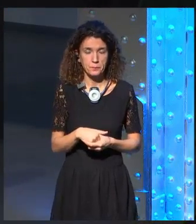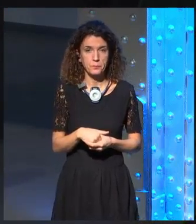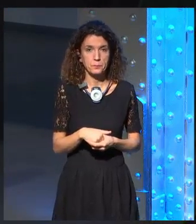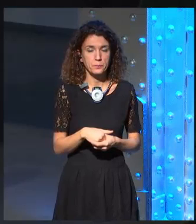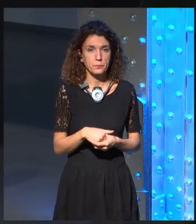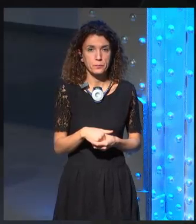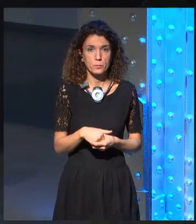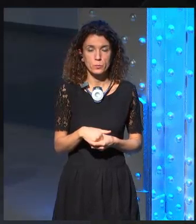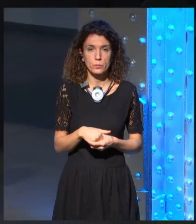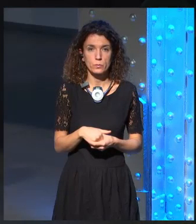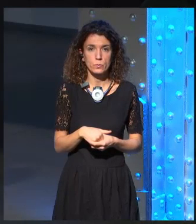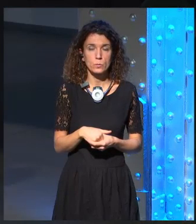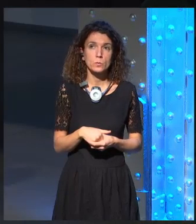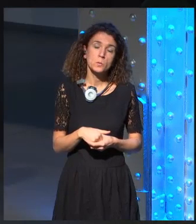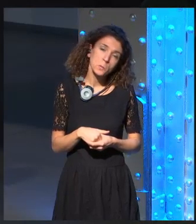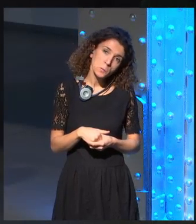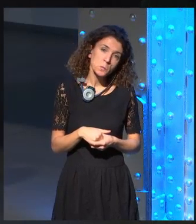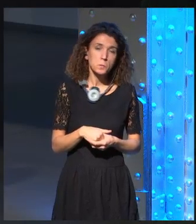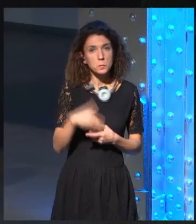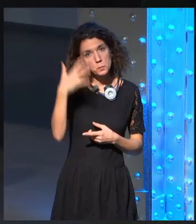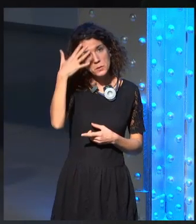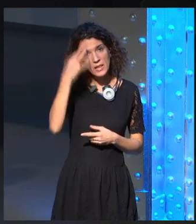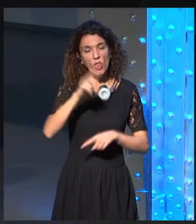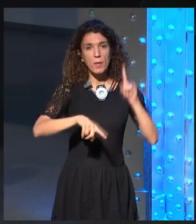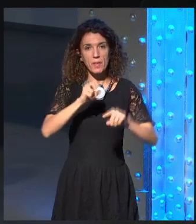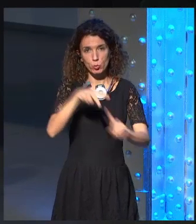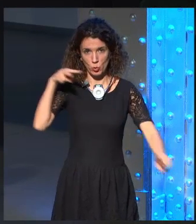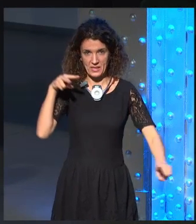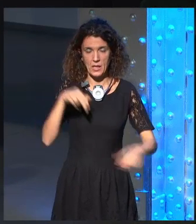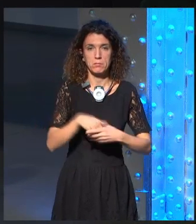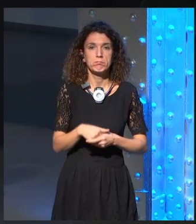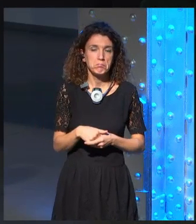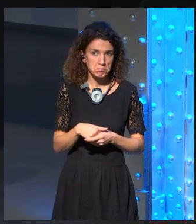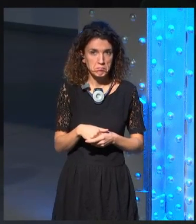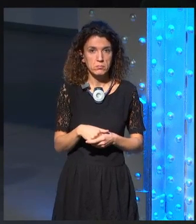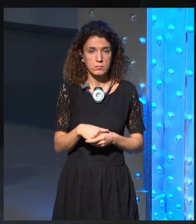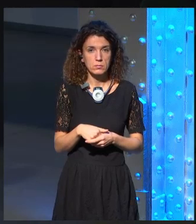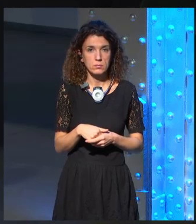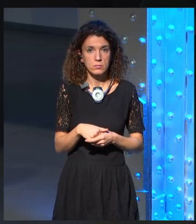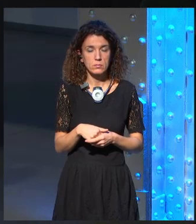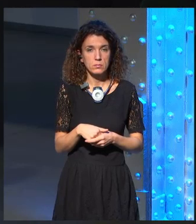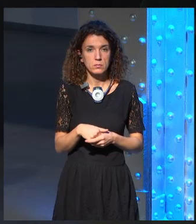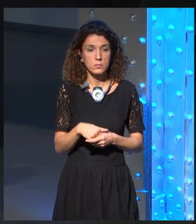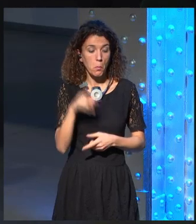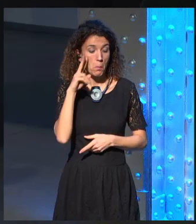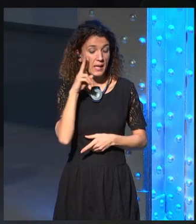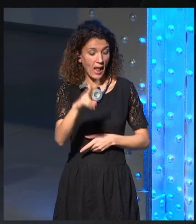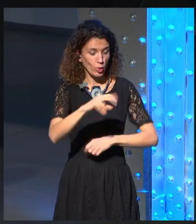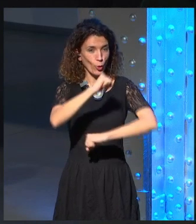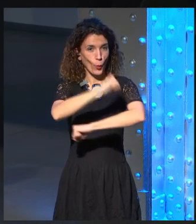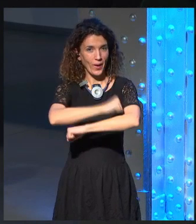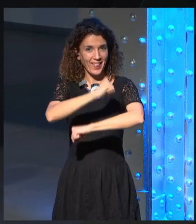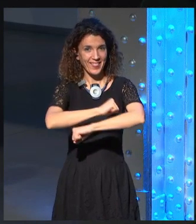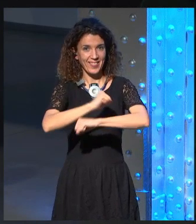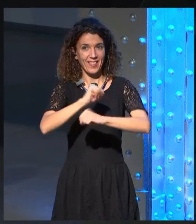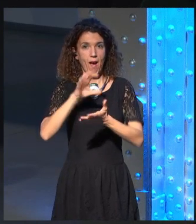Creo que depende de la perspectiva. Yo diría que estás mirando por la ventana desde